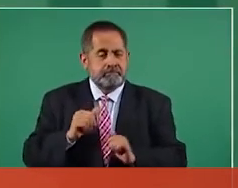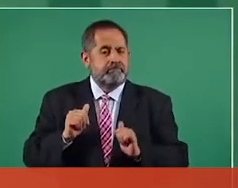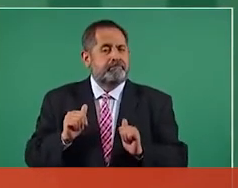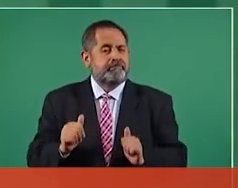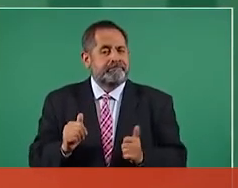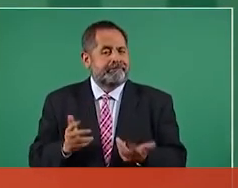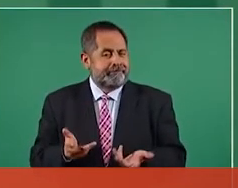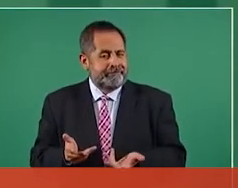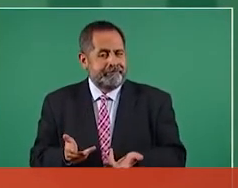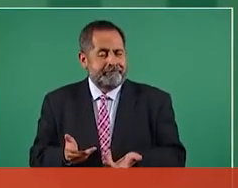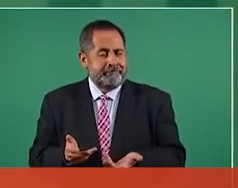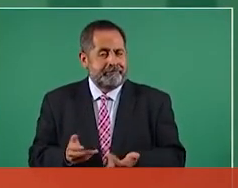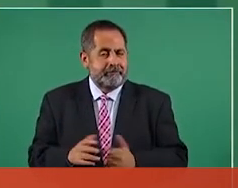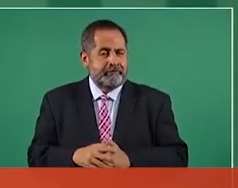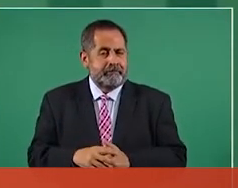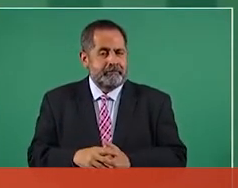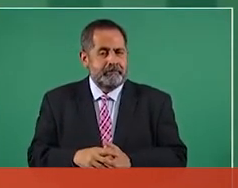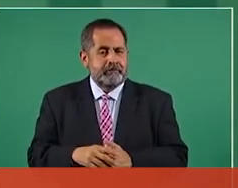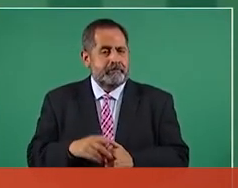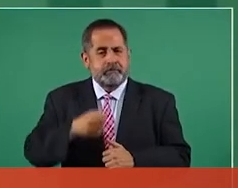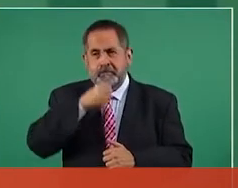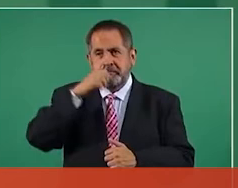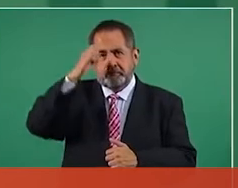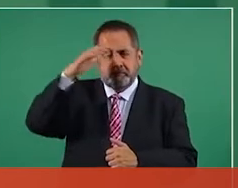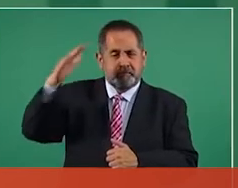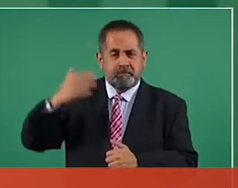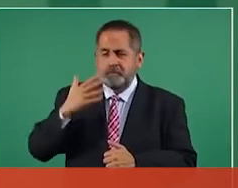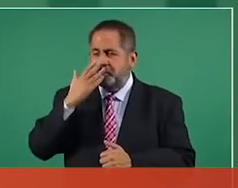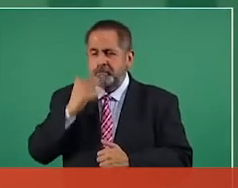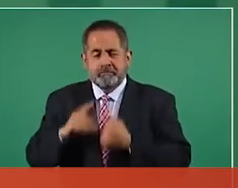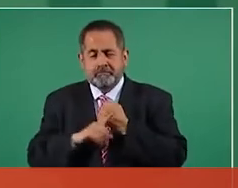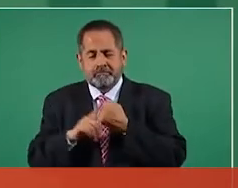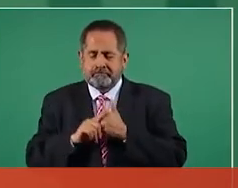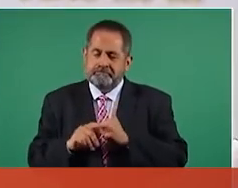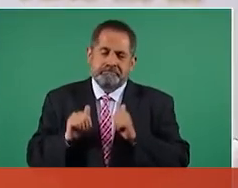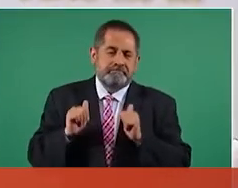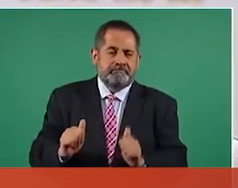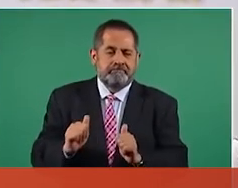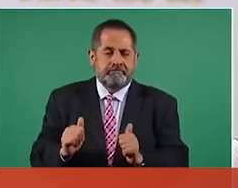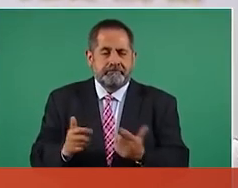tiene ningún problema el adulto mayor vacunado.